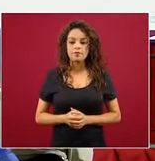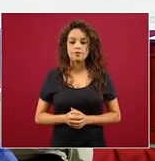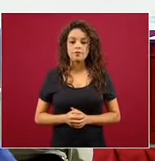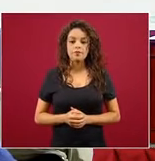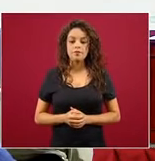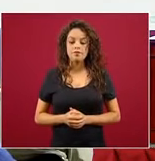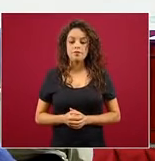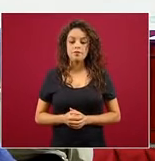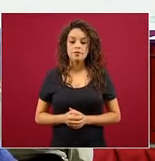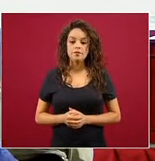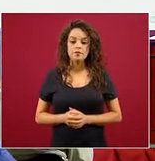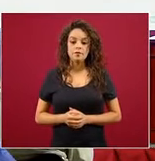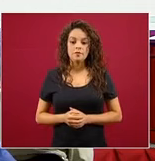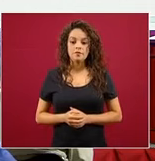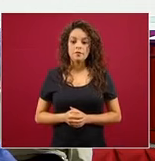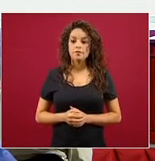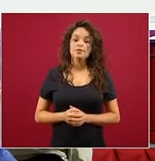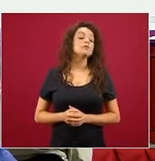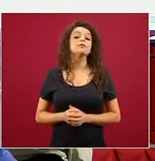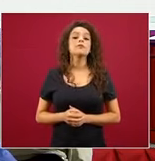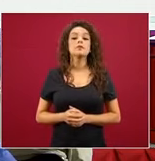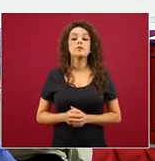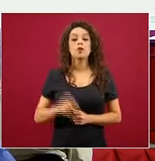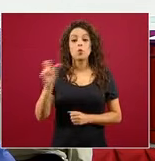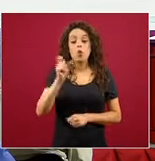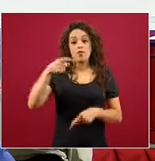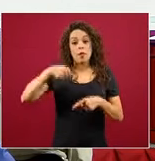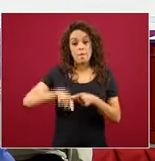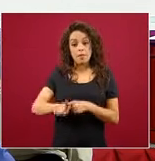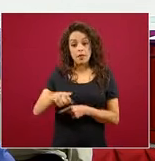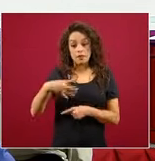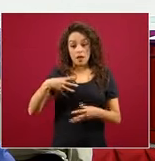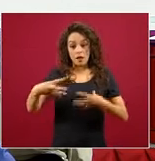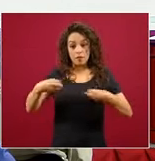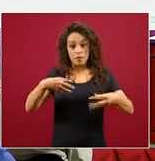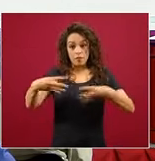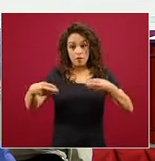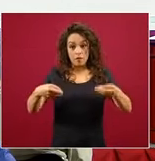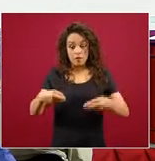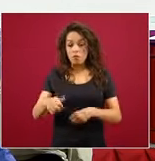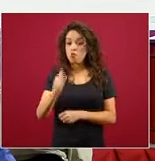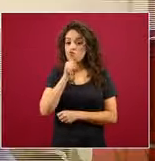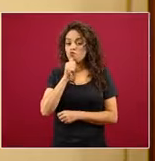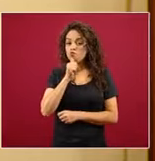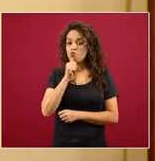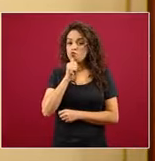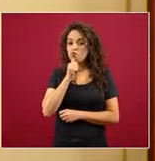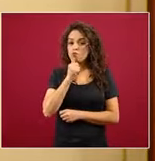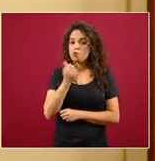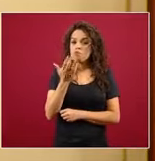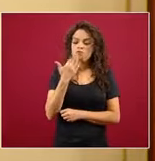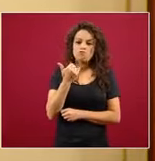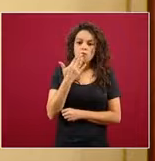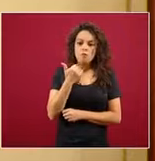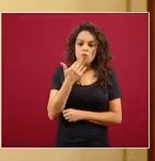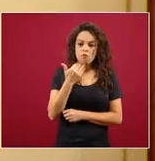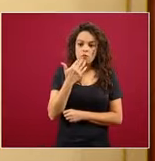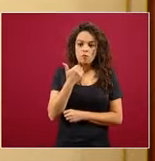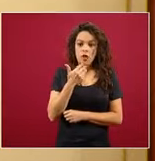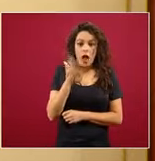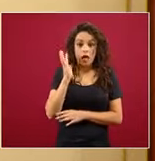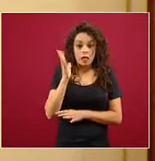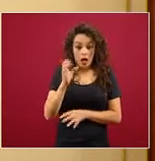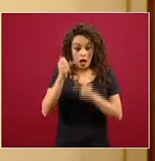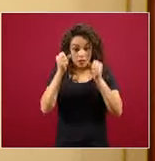Bien, desde un principio de la epidemia, aun cuando no teníamos prácticamente casos confirmados